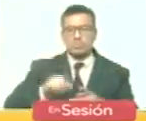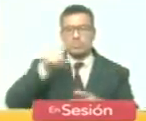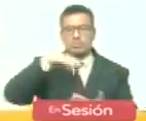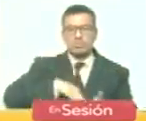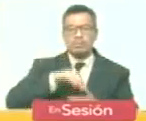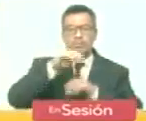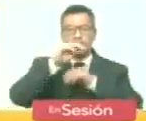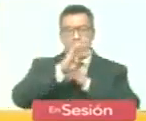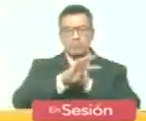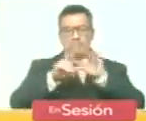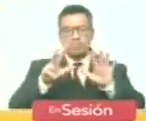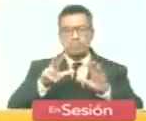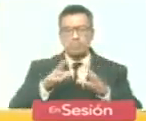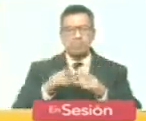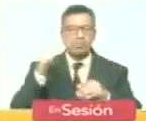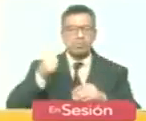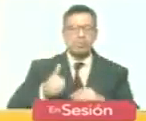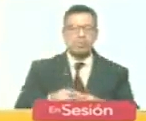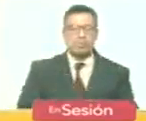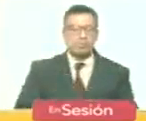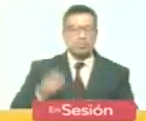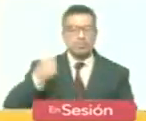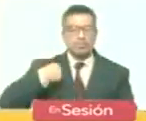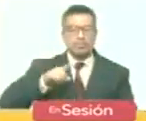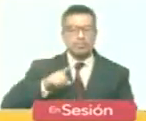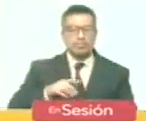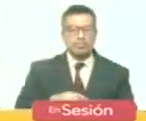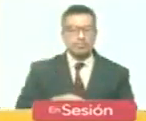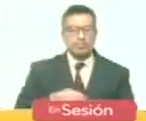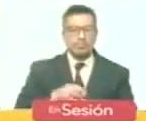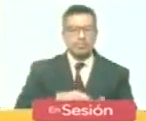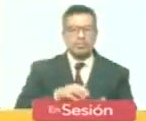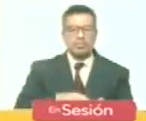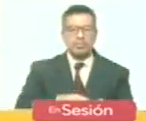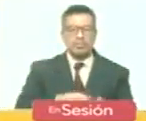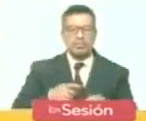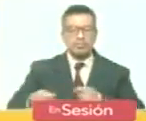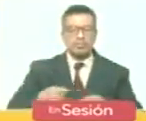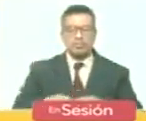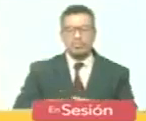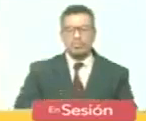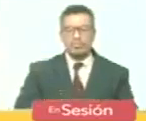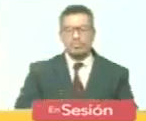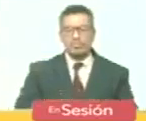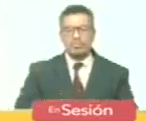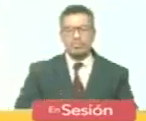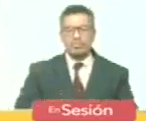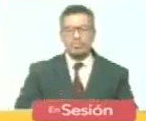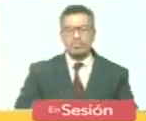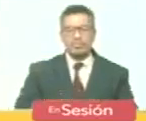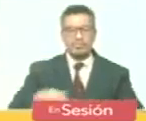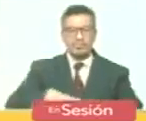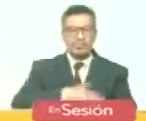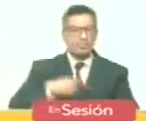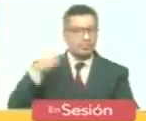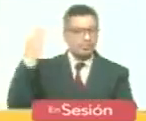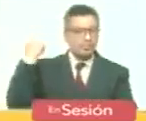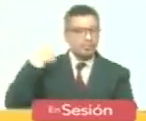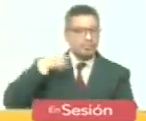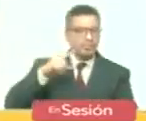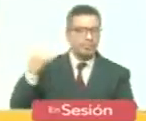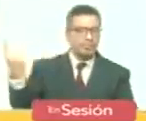1948, en el nuevo ciclo donde se medía la popularidad de los movimientos. Ahora se mide en la Avenida Bolívar, pero en aquella época el que